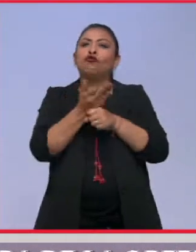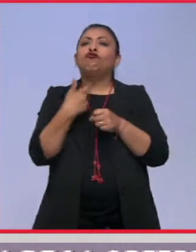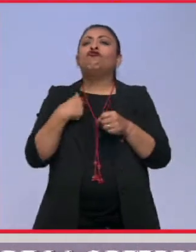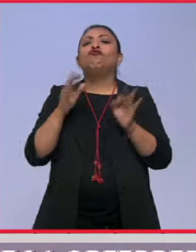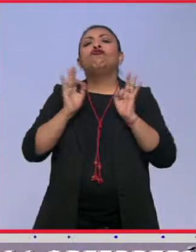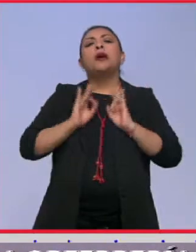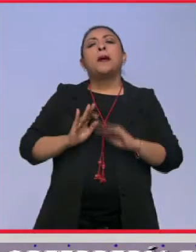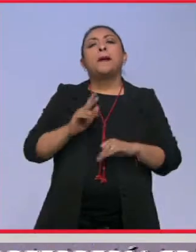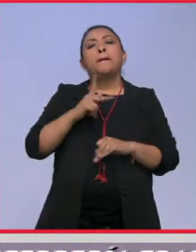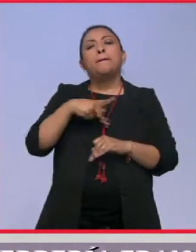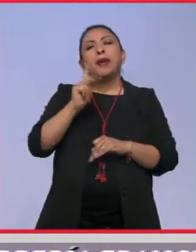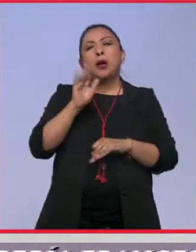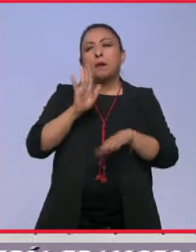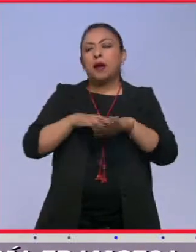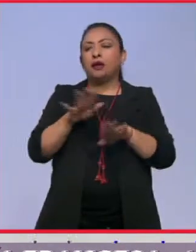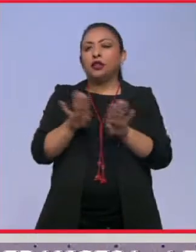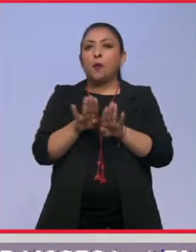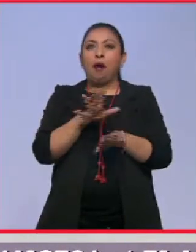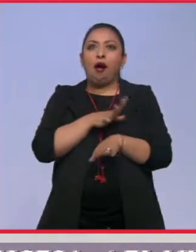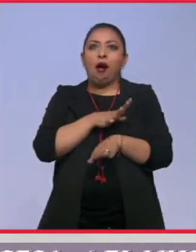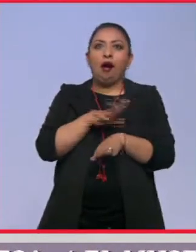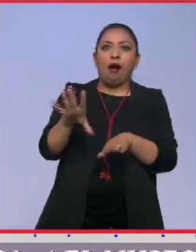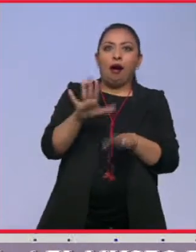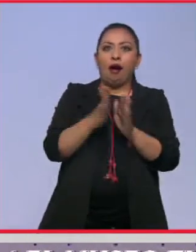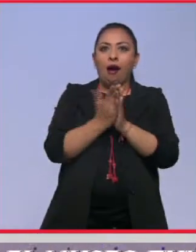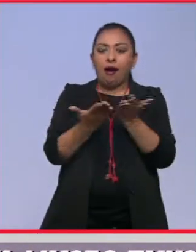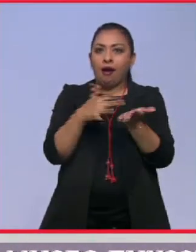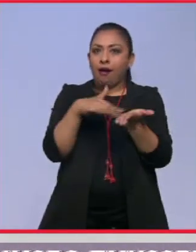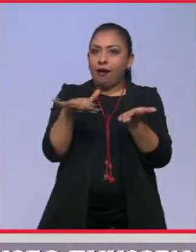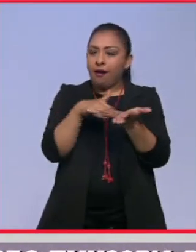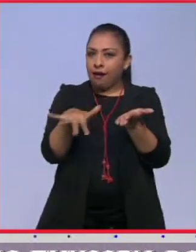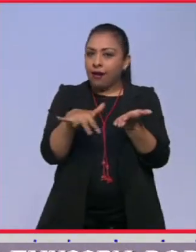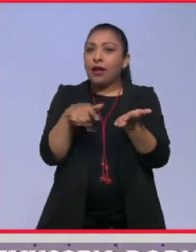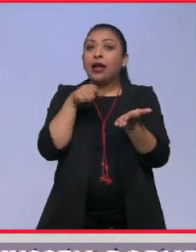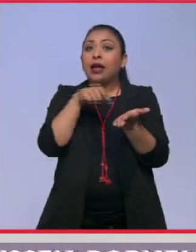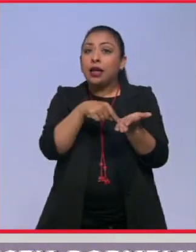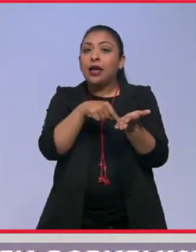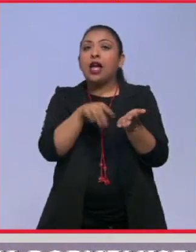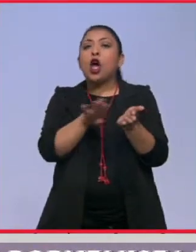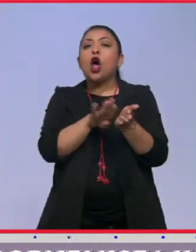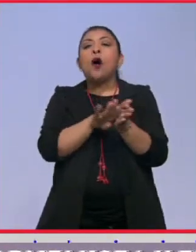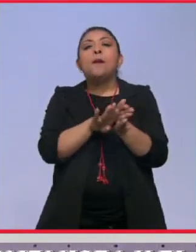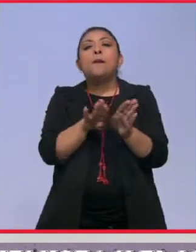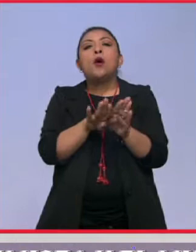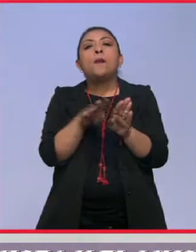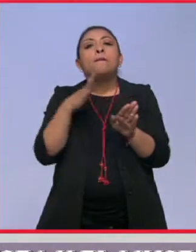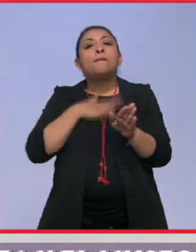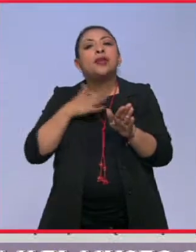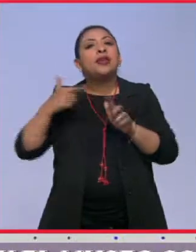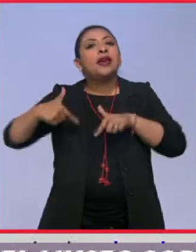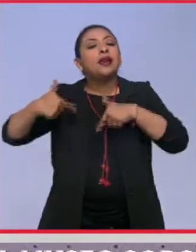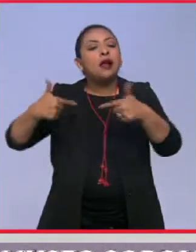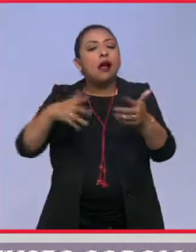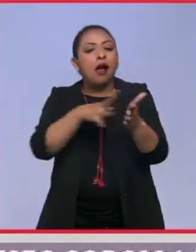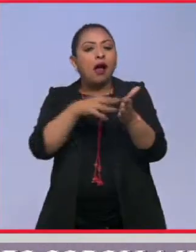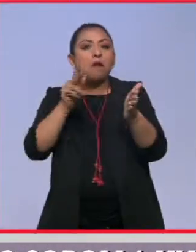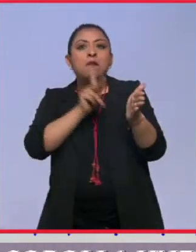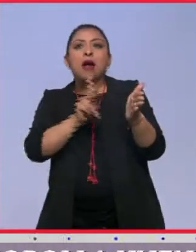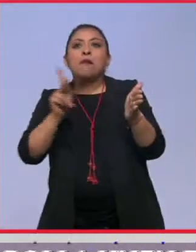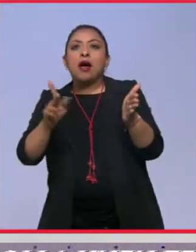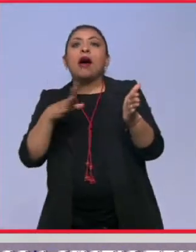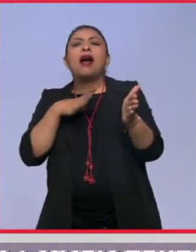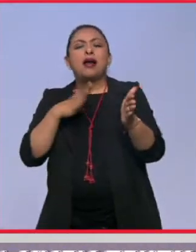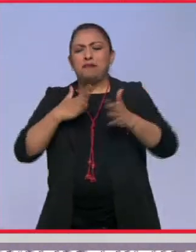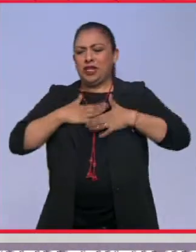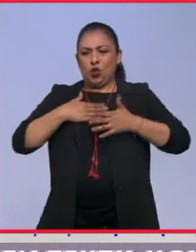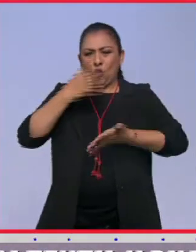más increíble en la lectura de este libro es que es un reflejo de mi generación. Más que de